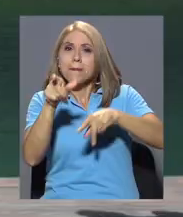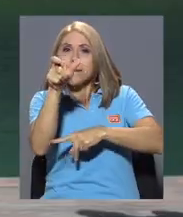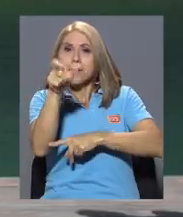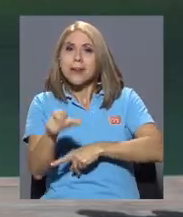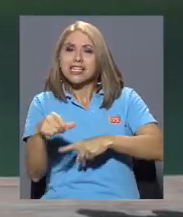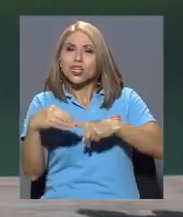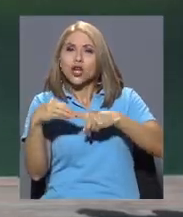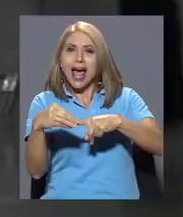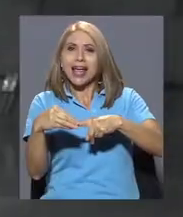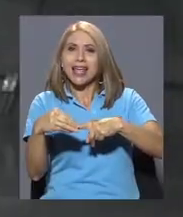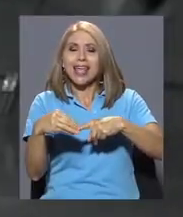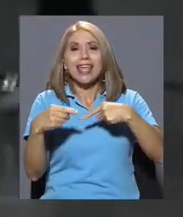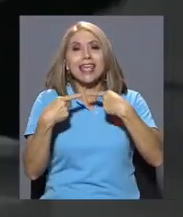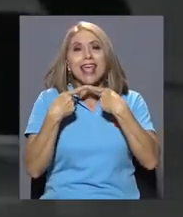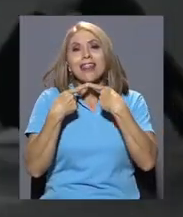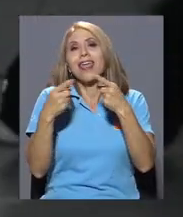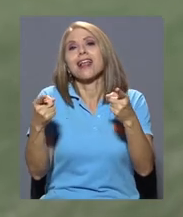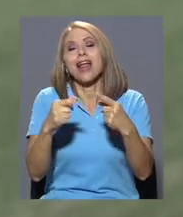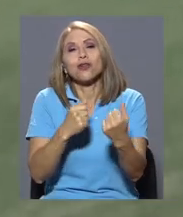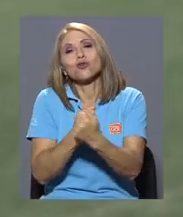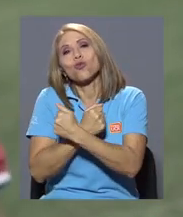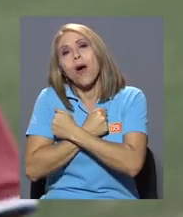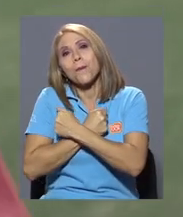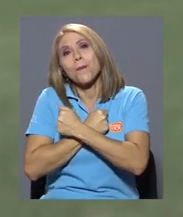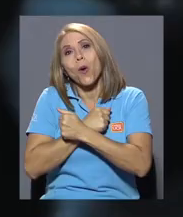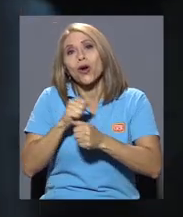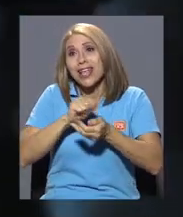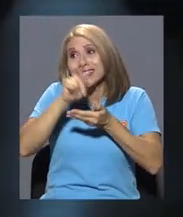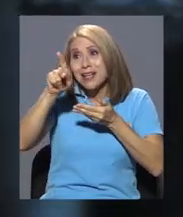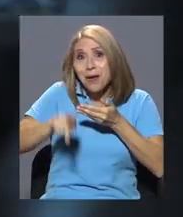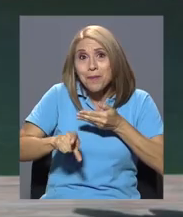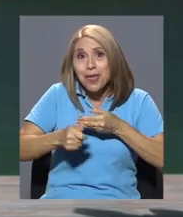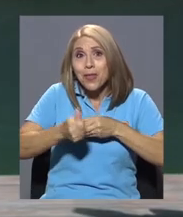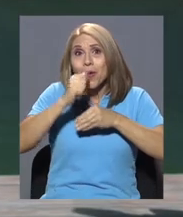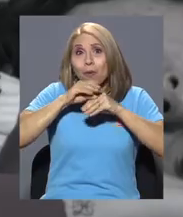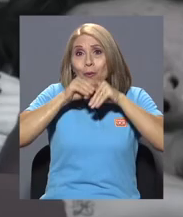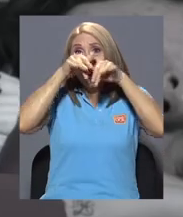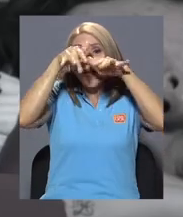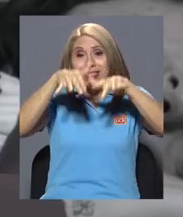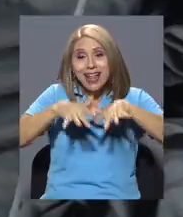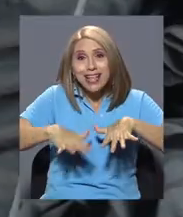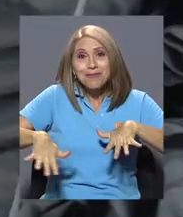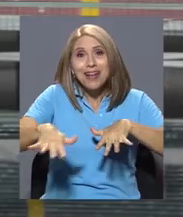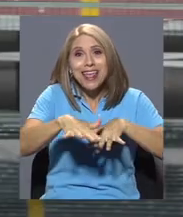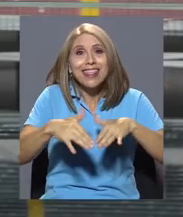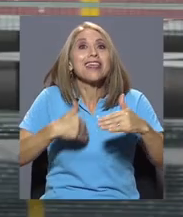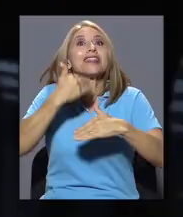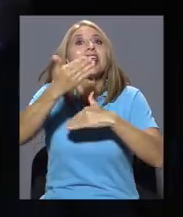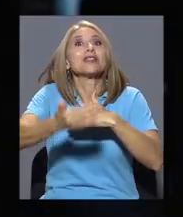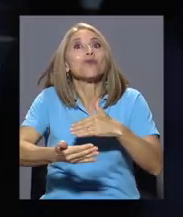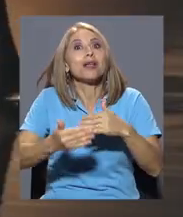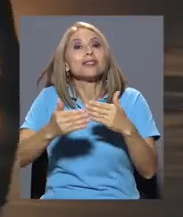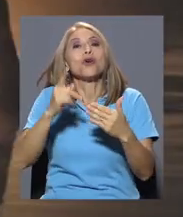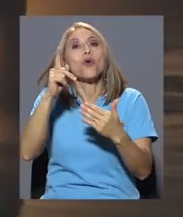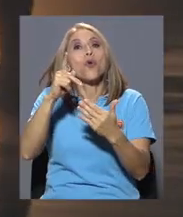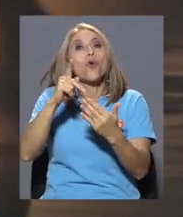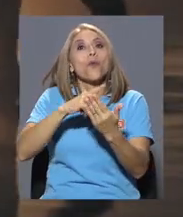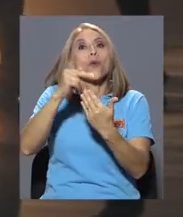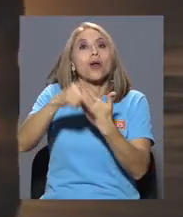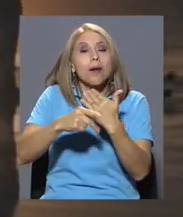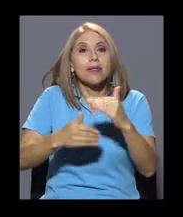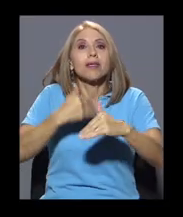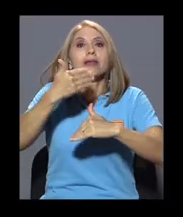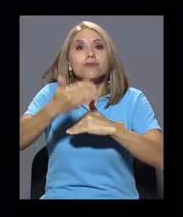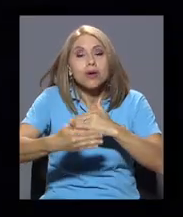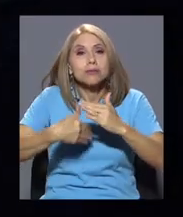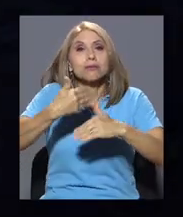que declaró su amor en la fuente de la hispanidad después lanzamos un tráiler después nos vamos el primer episodio y todo eso empezó a acumular una serie